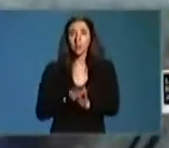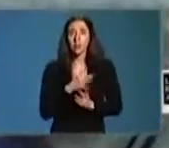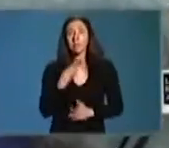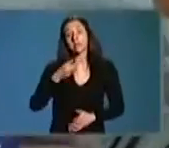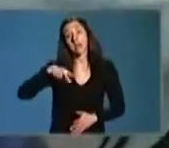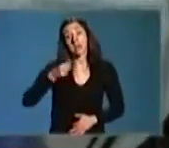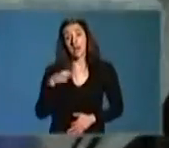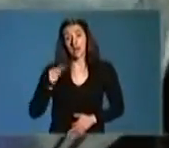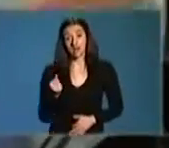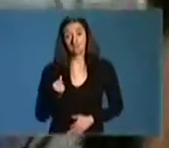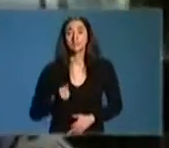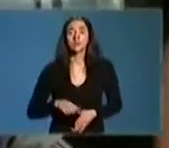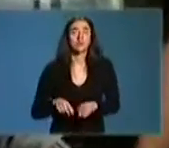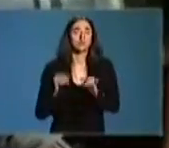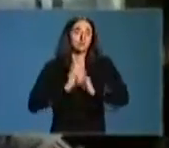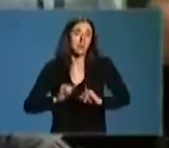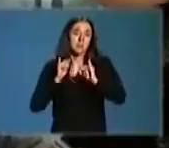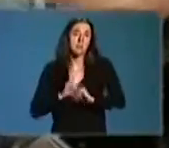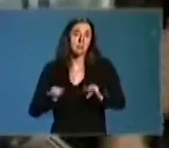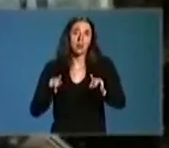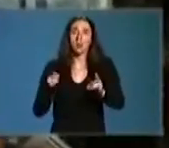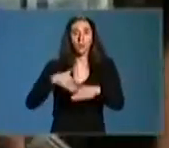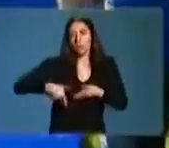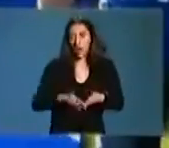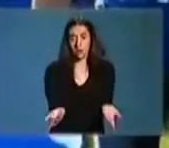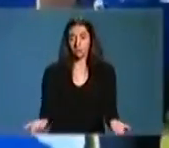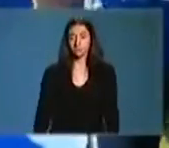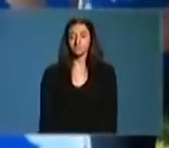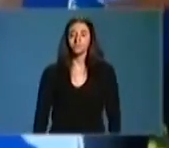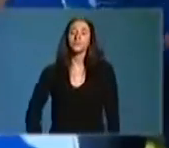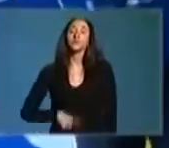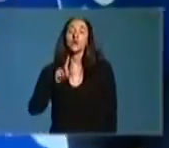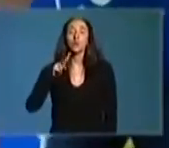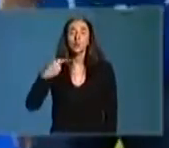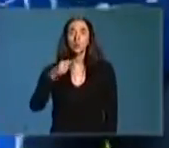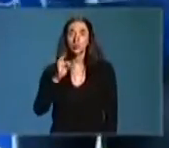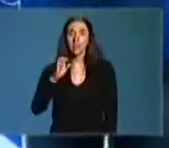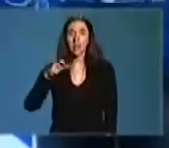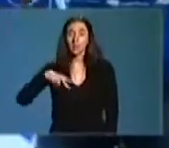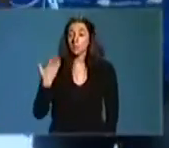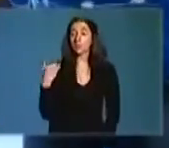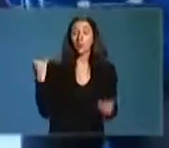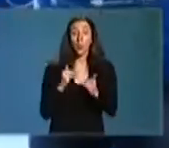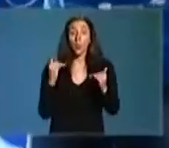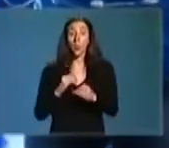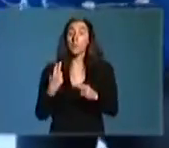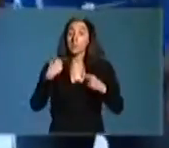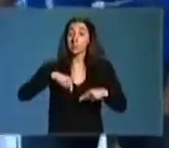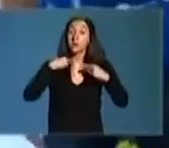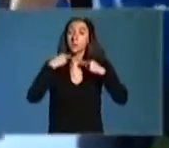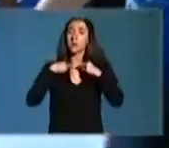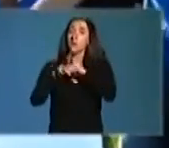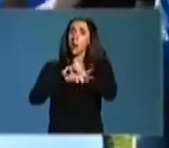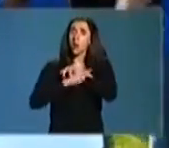cualquier decir un paseo pues es como banana hinchable por el río luego te ando que fue presentado y suaves con lo presidente de la diputación eo